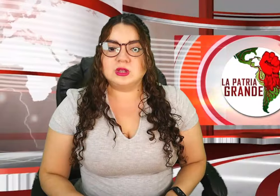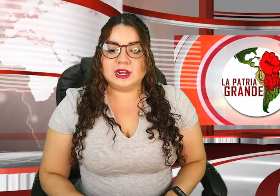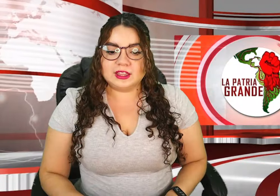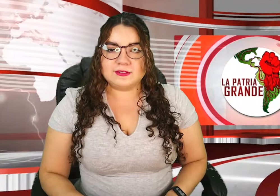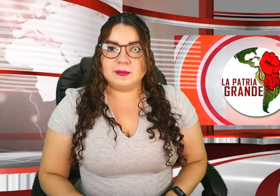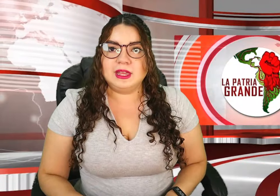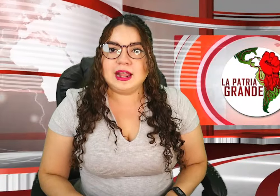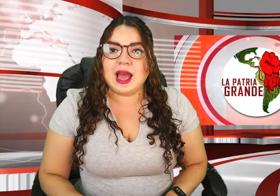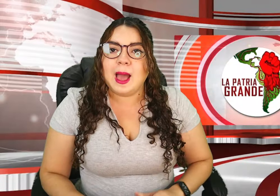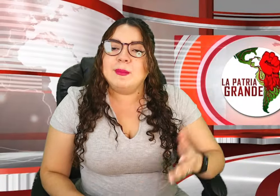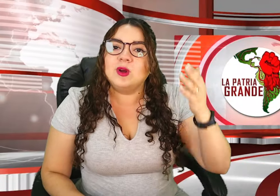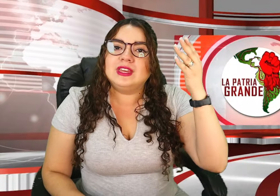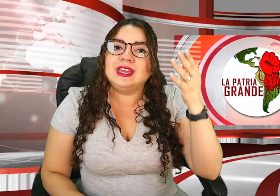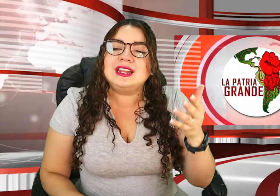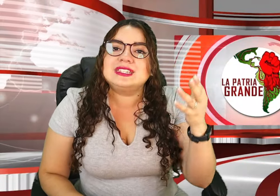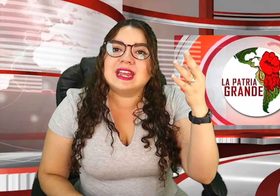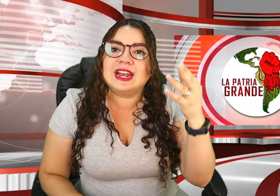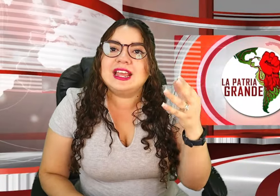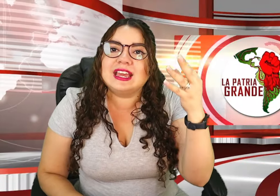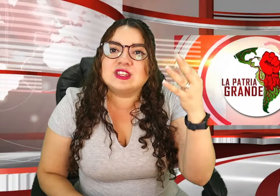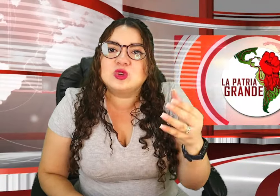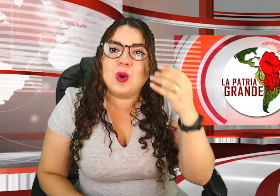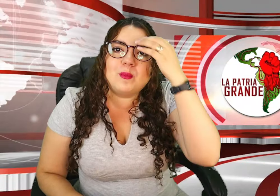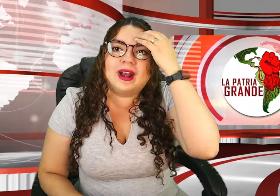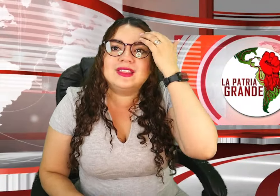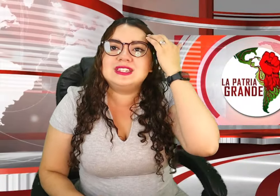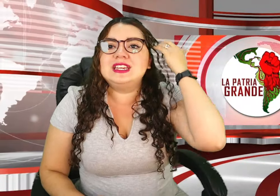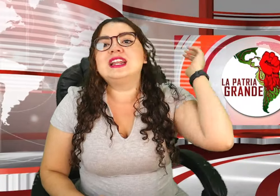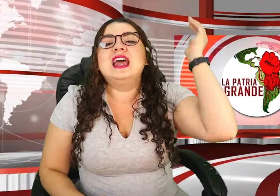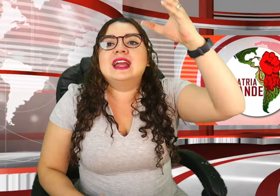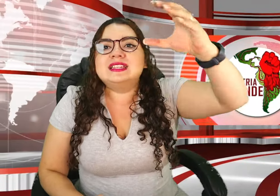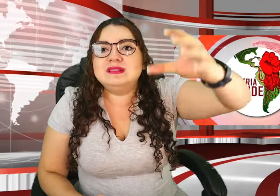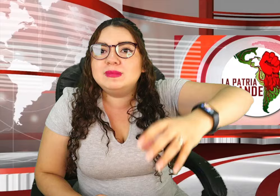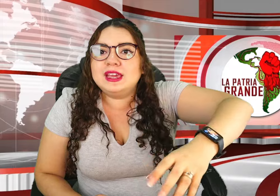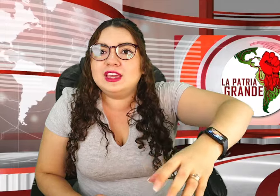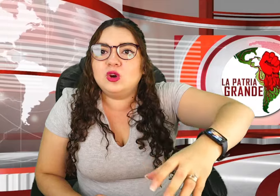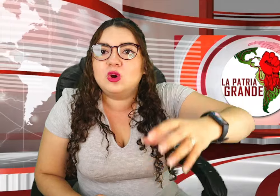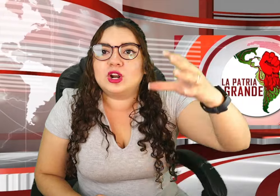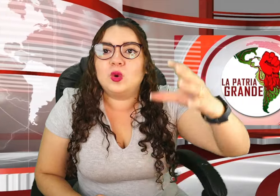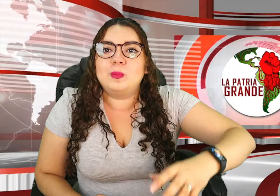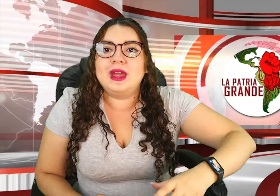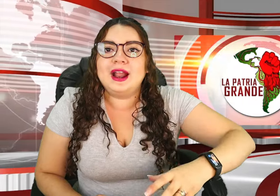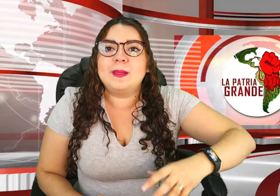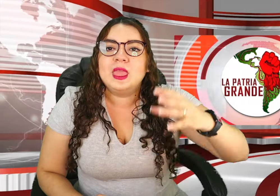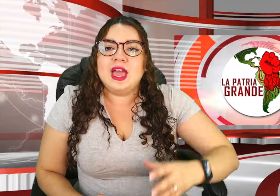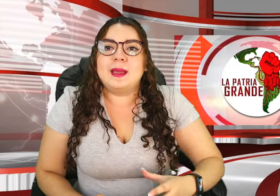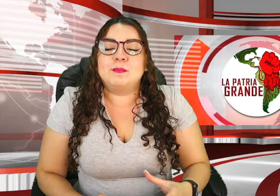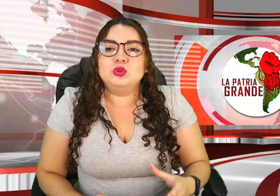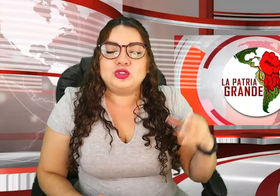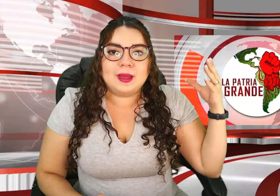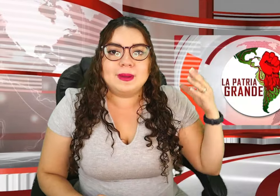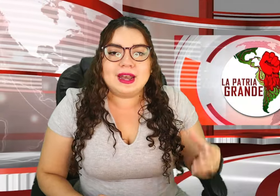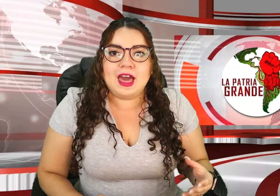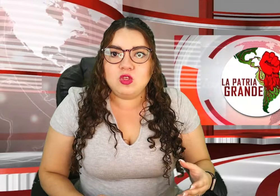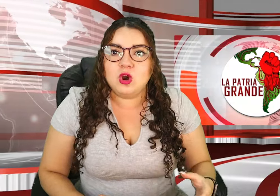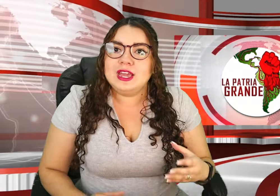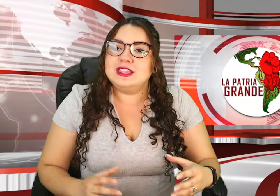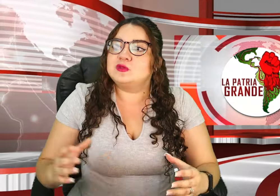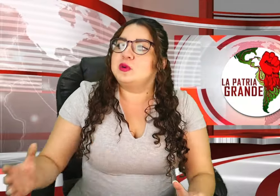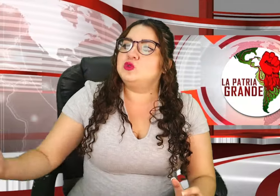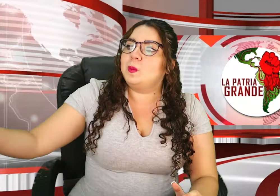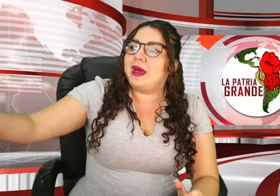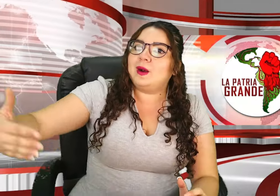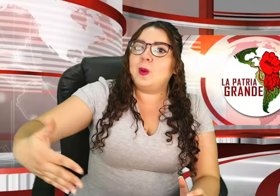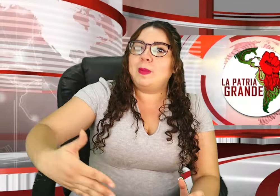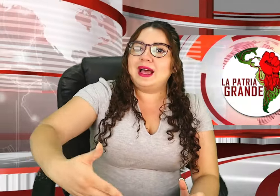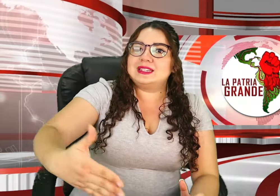Unidos, mi querida familia. Pero ¿quiénes se creen que son para decir que si México recupera Punta Venado y